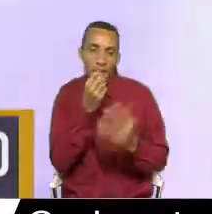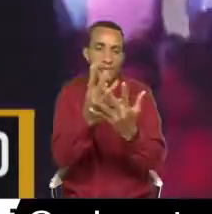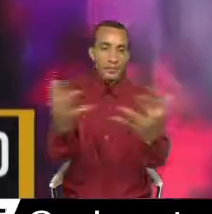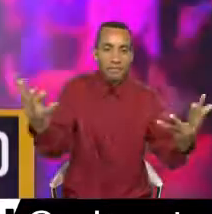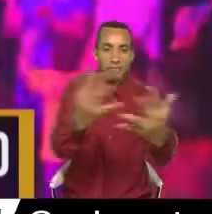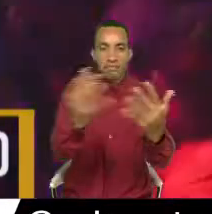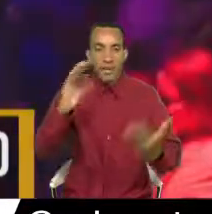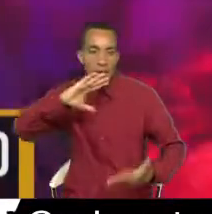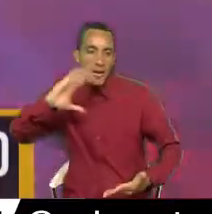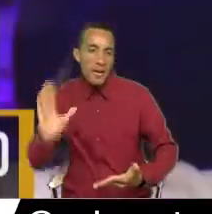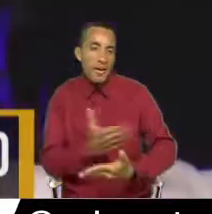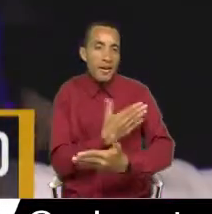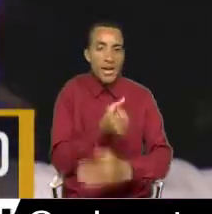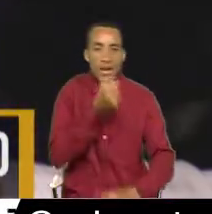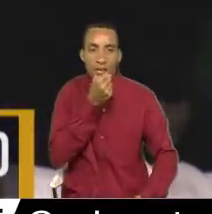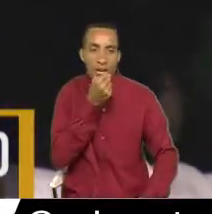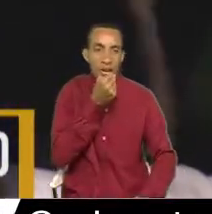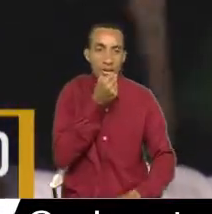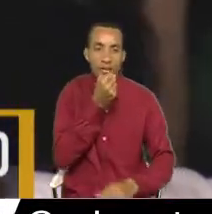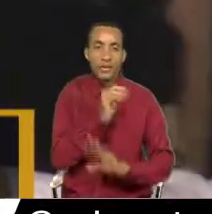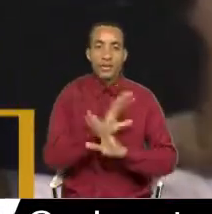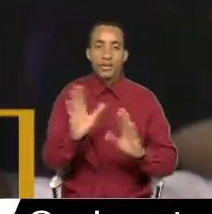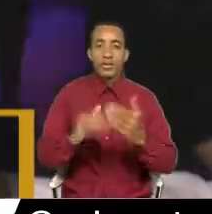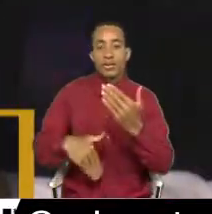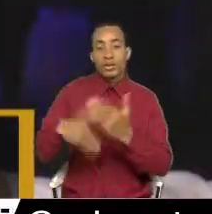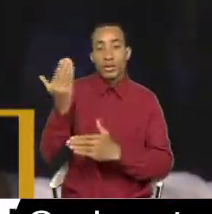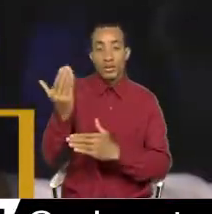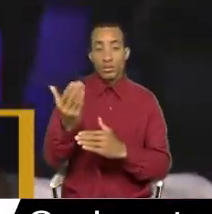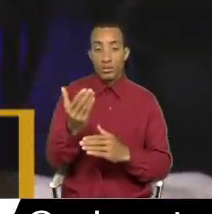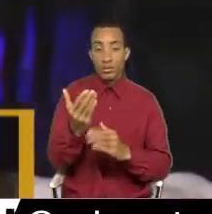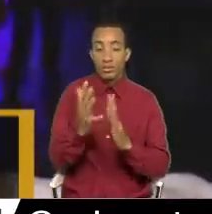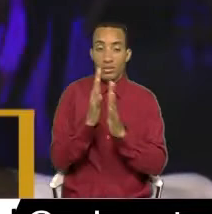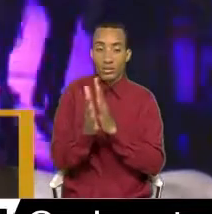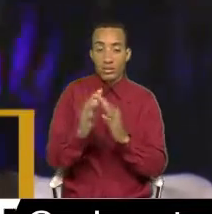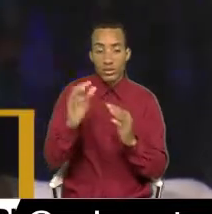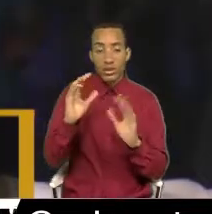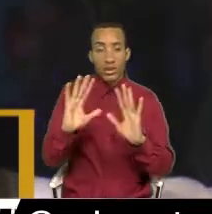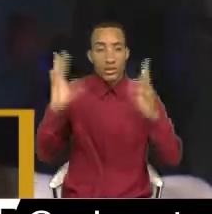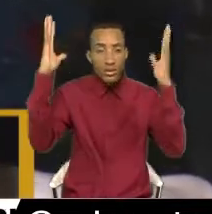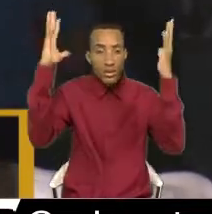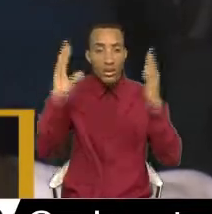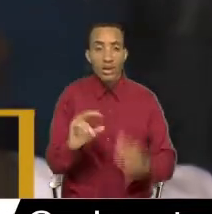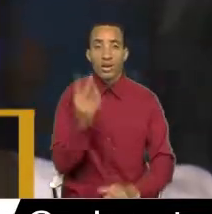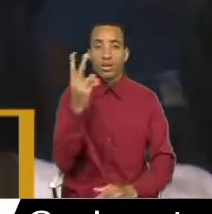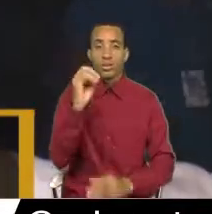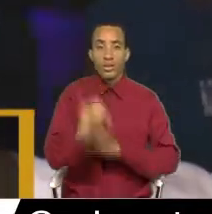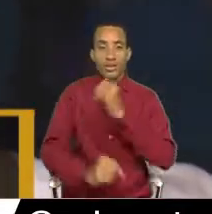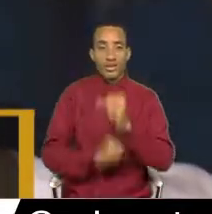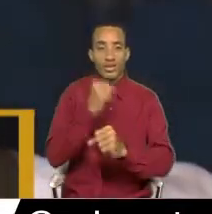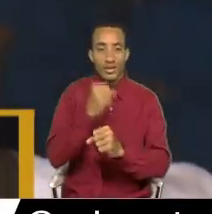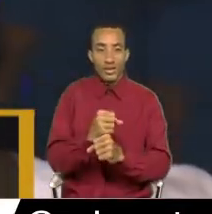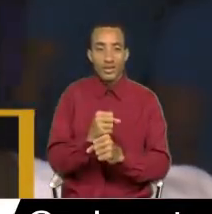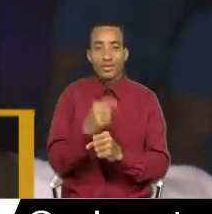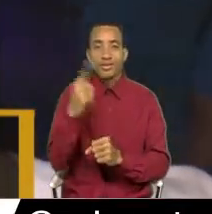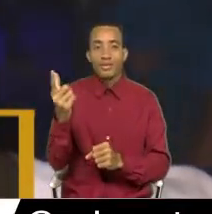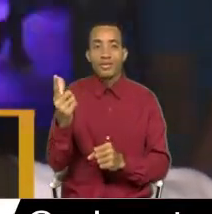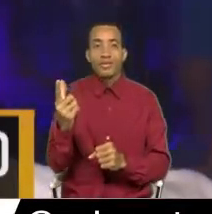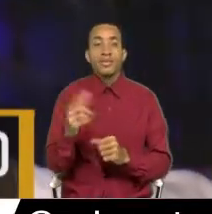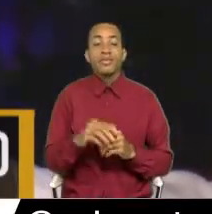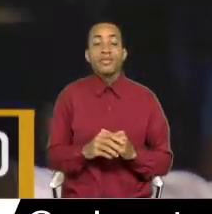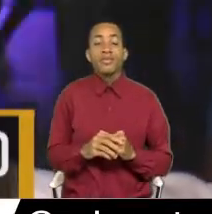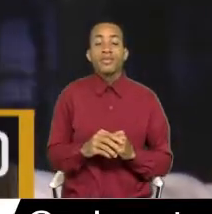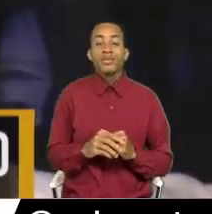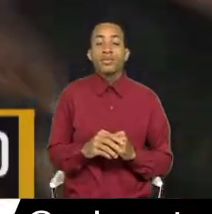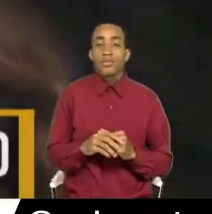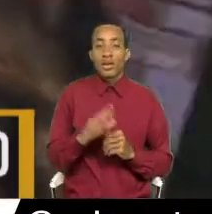especial aniversario. Hoy estamos abriendo oficialmente la celebración de los 20 años del Liceo Nueva Generación con un concierto que inició en horas de la tarde